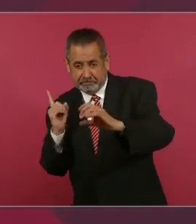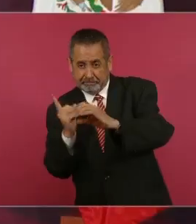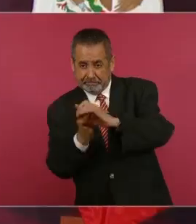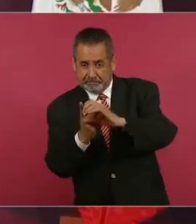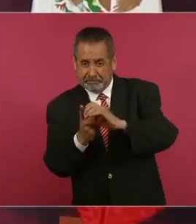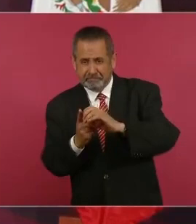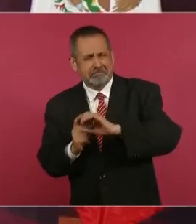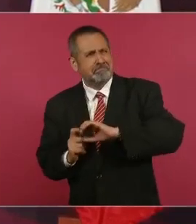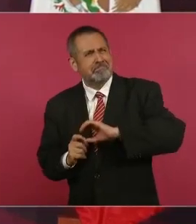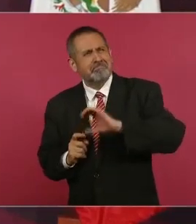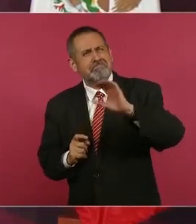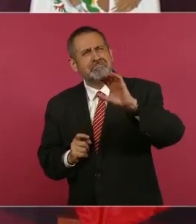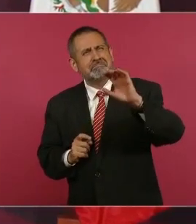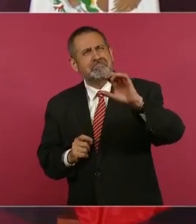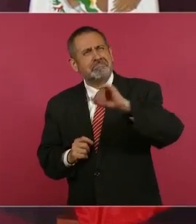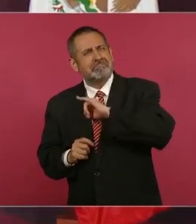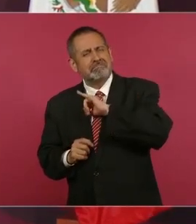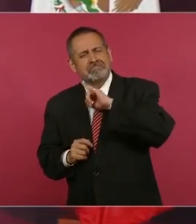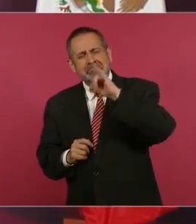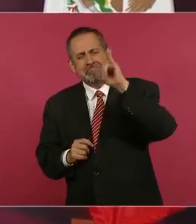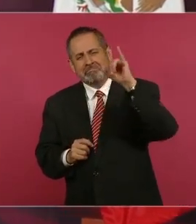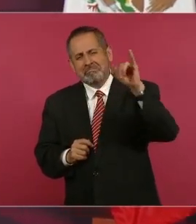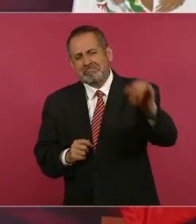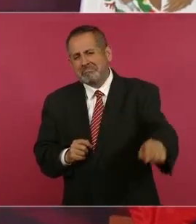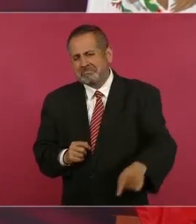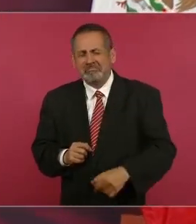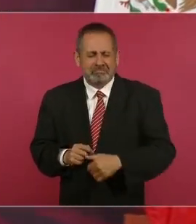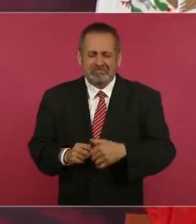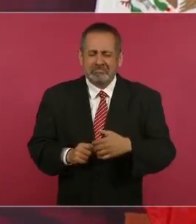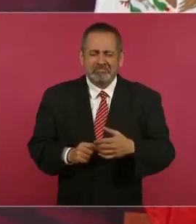vuela la pelota,